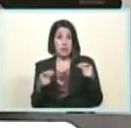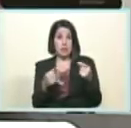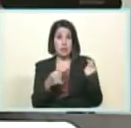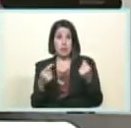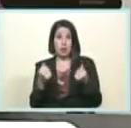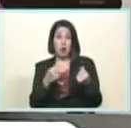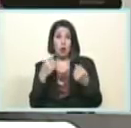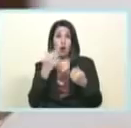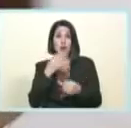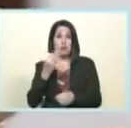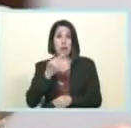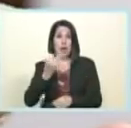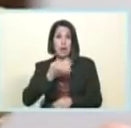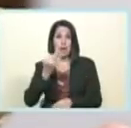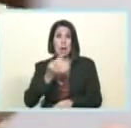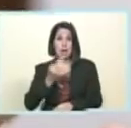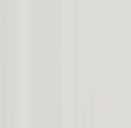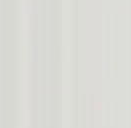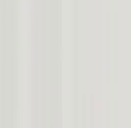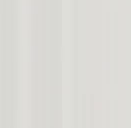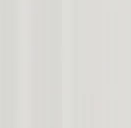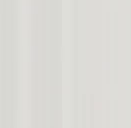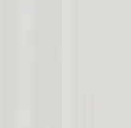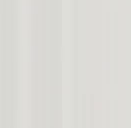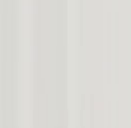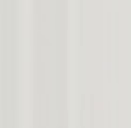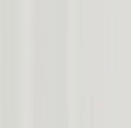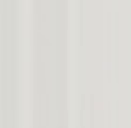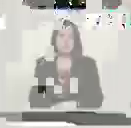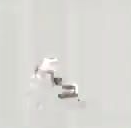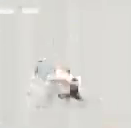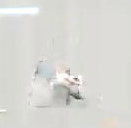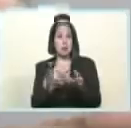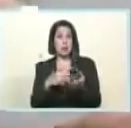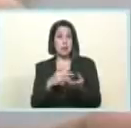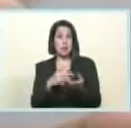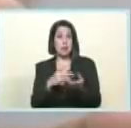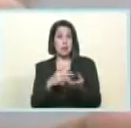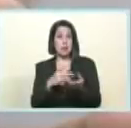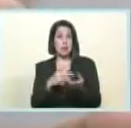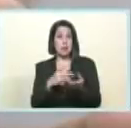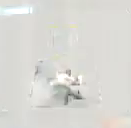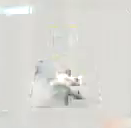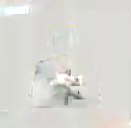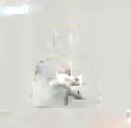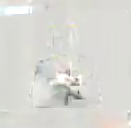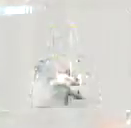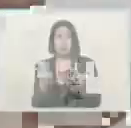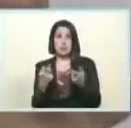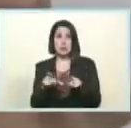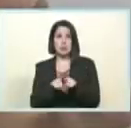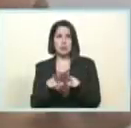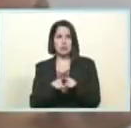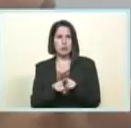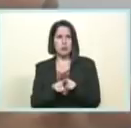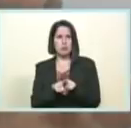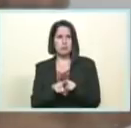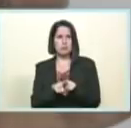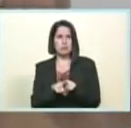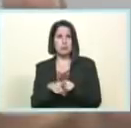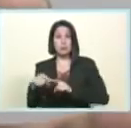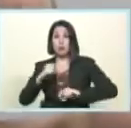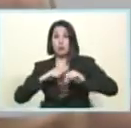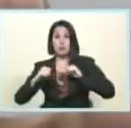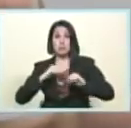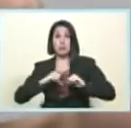yo di una entrevista ayer a un programa español llamado salvados de un periodista